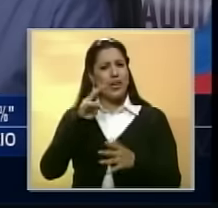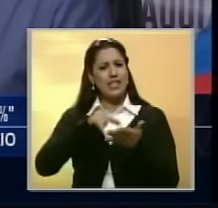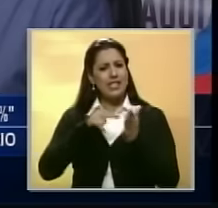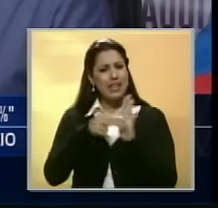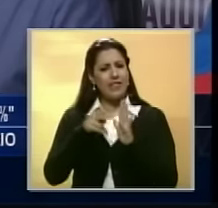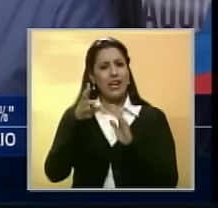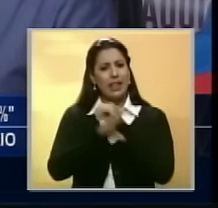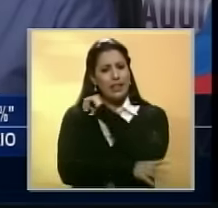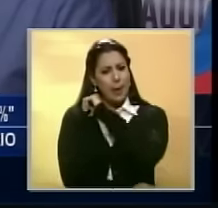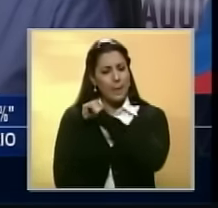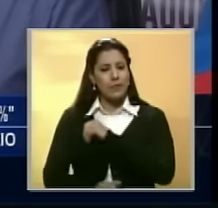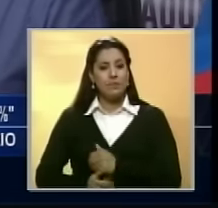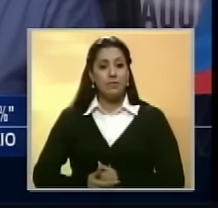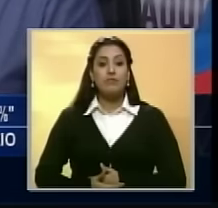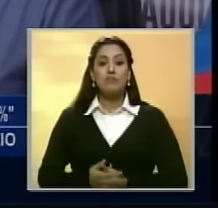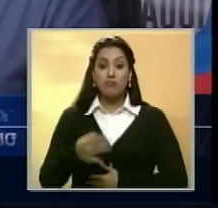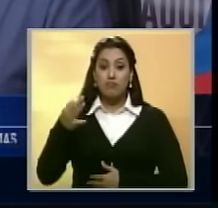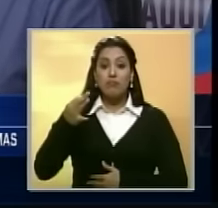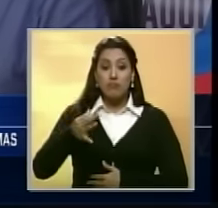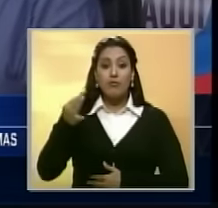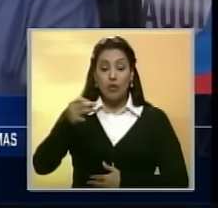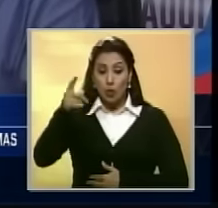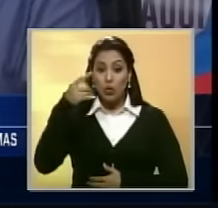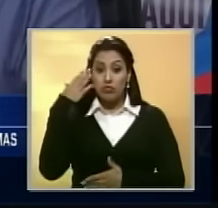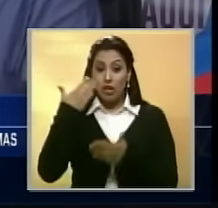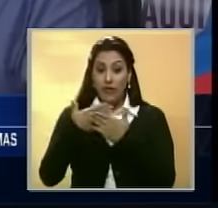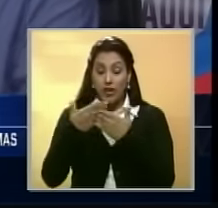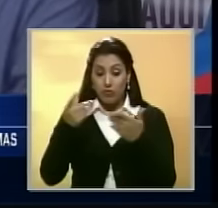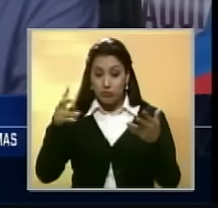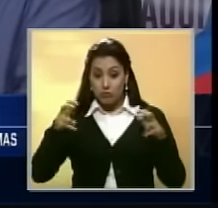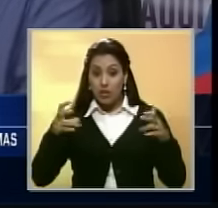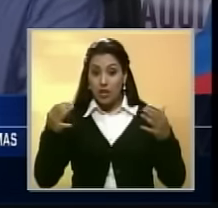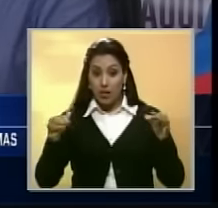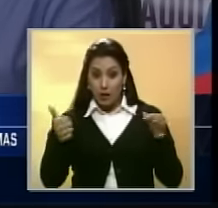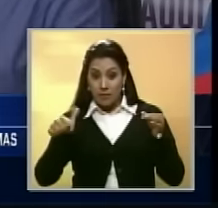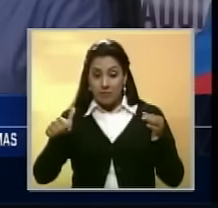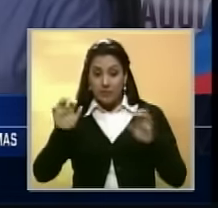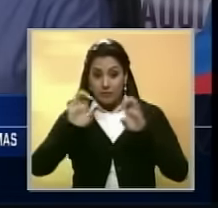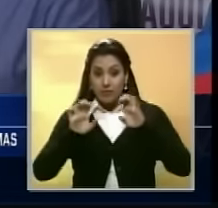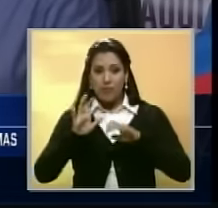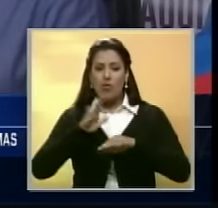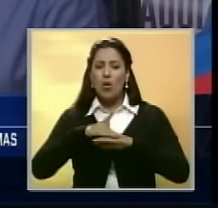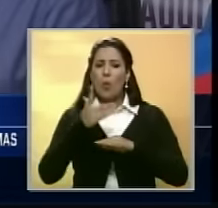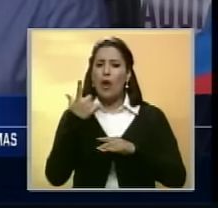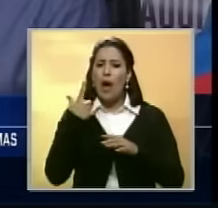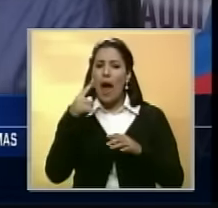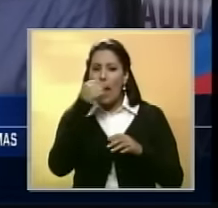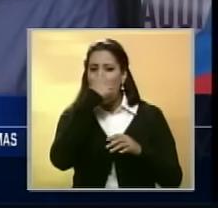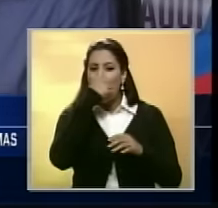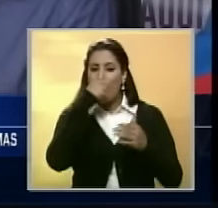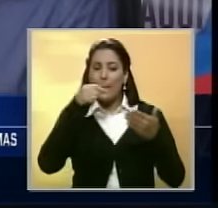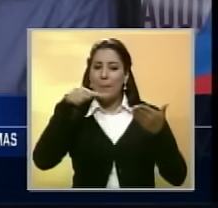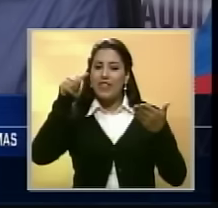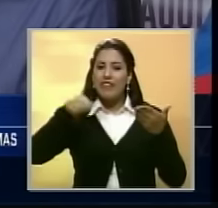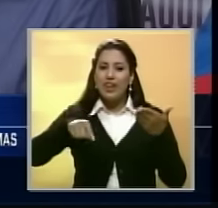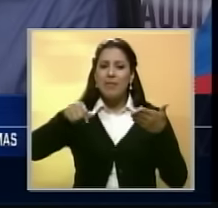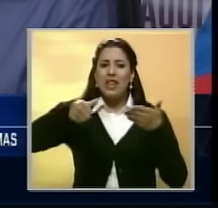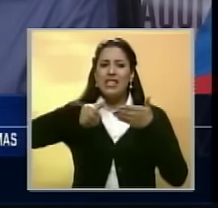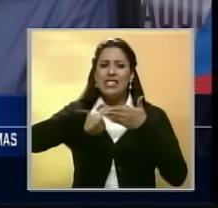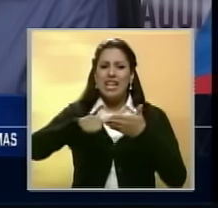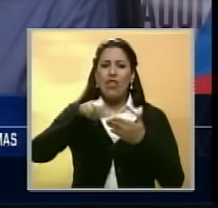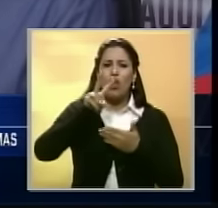a un delito. Si es verdad que auditaste las firmas que entregaste, ¿por qué aparece firmando la cédula